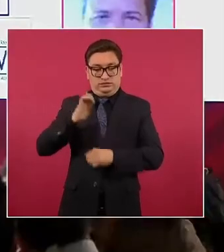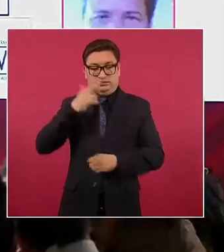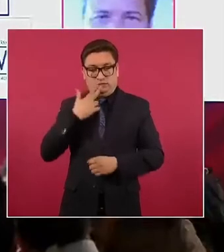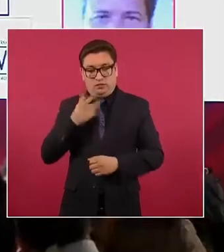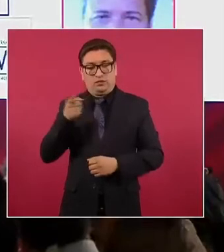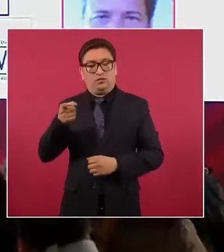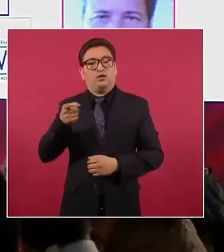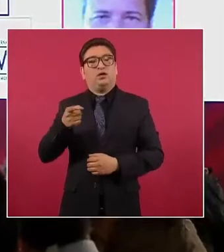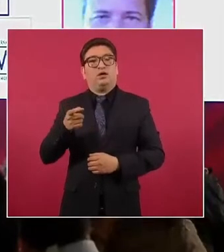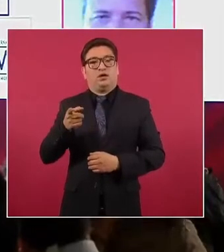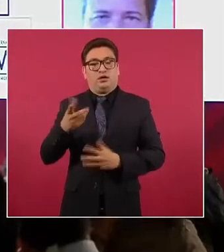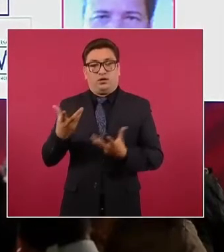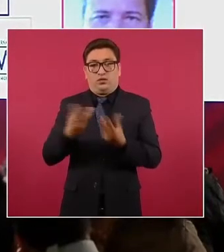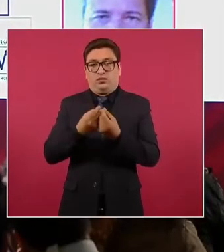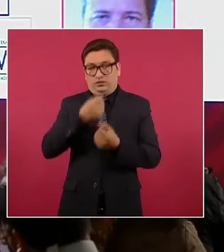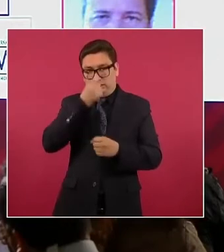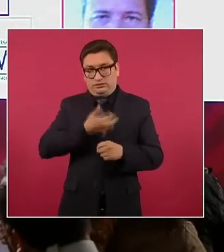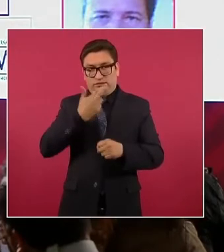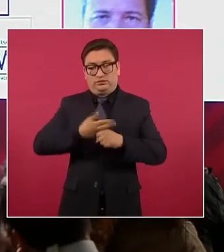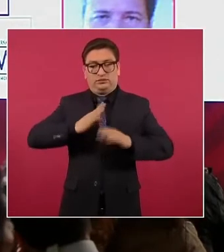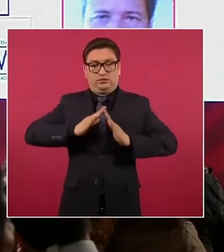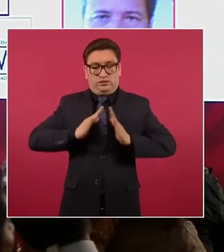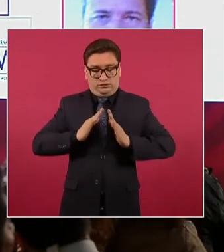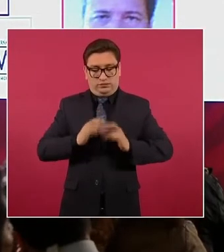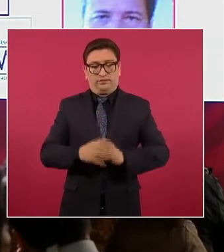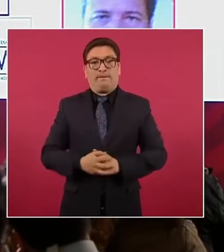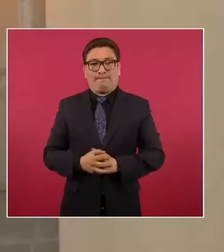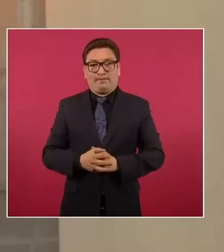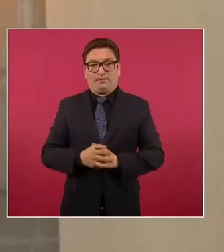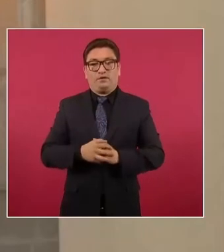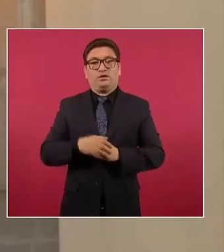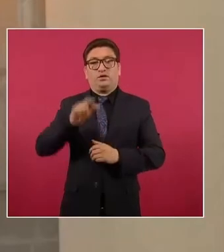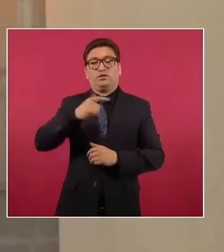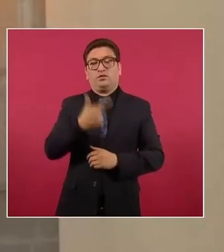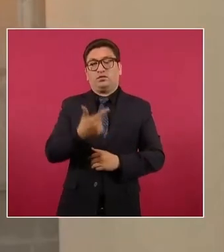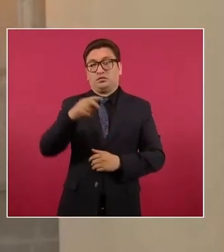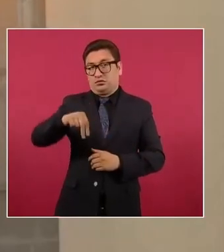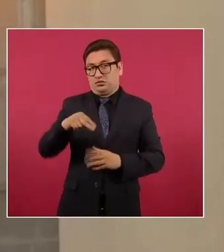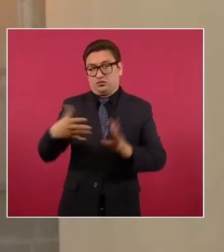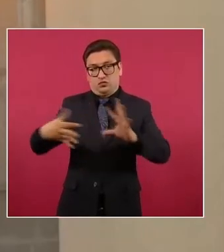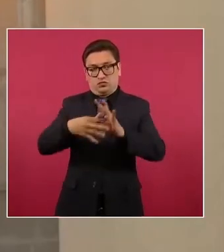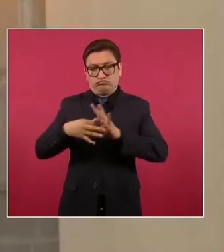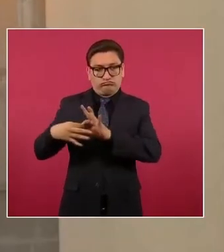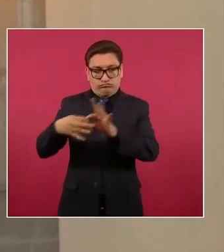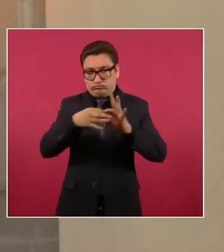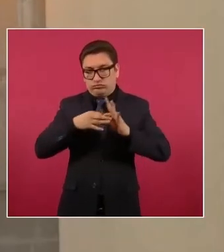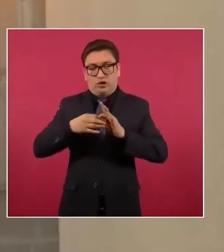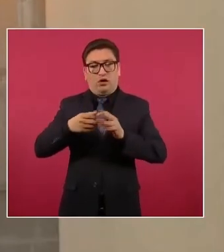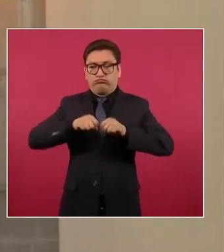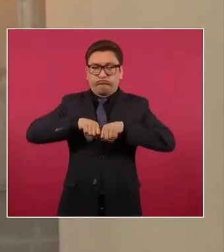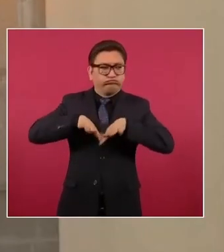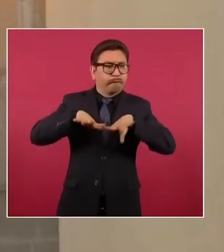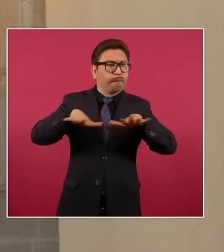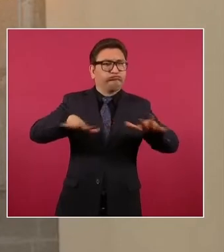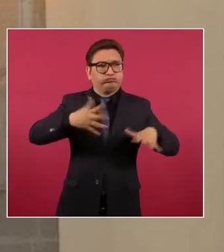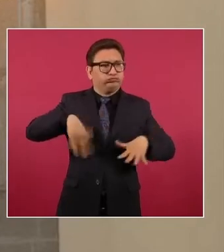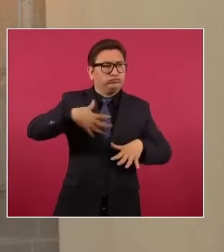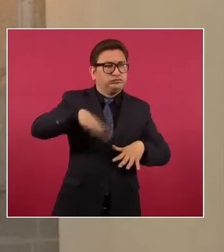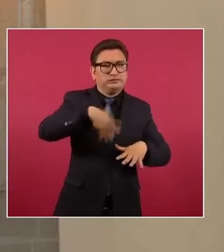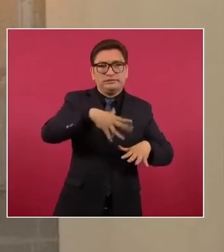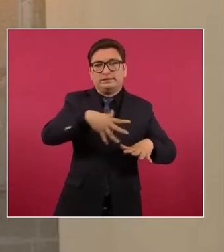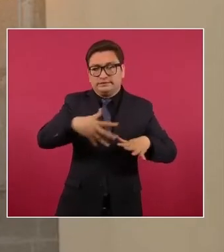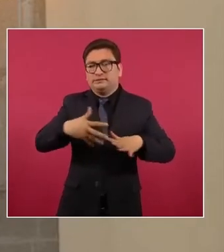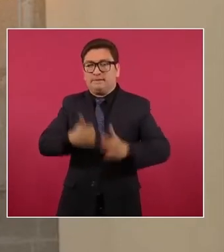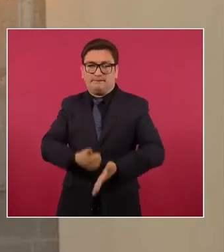y también la Secretaría de la Defensa Nacional y la Guardia Nacional, quienes con este gran despliegue que han realizado